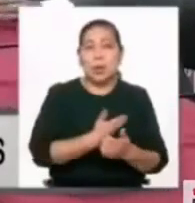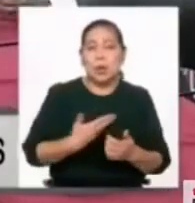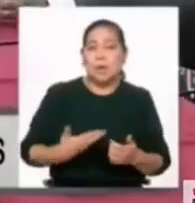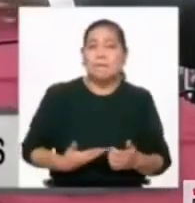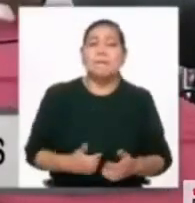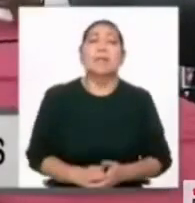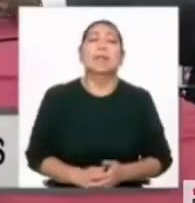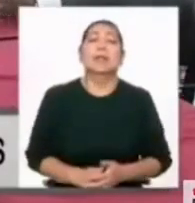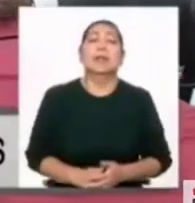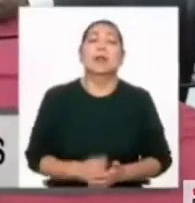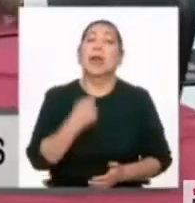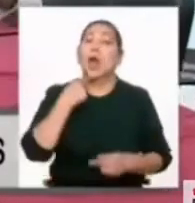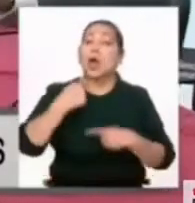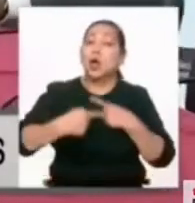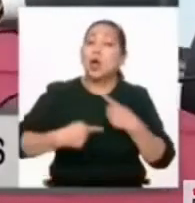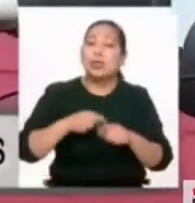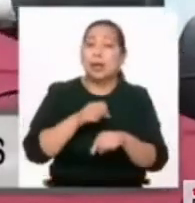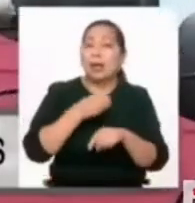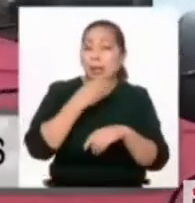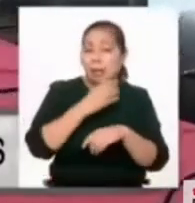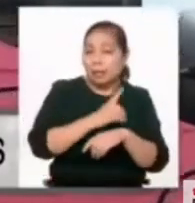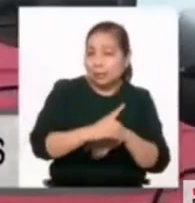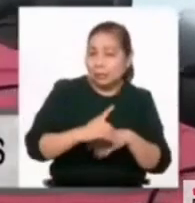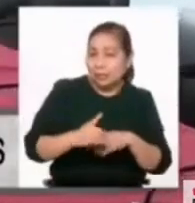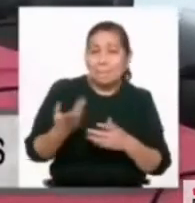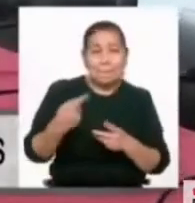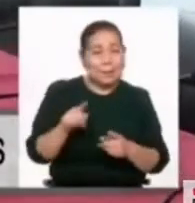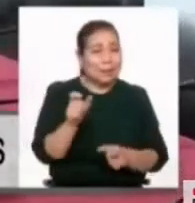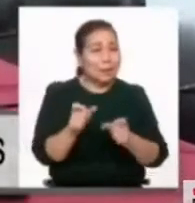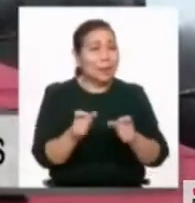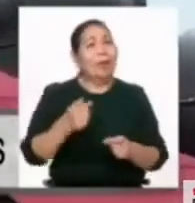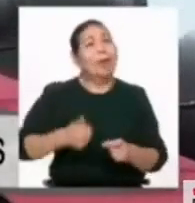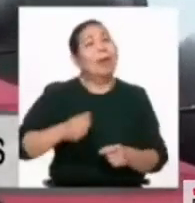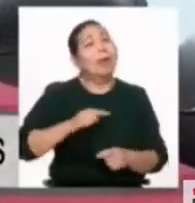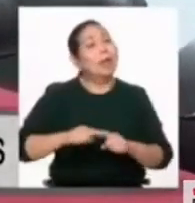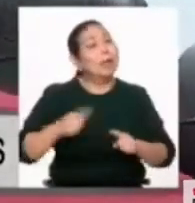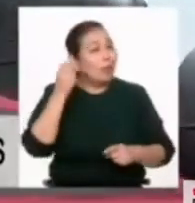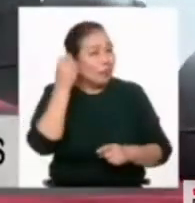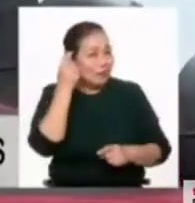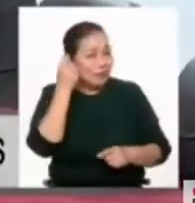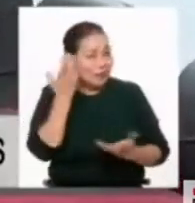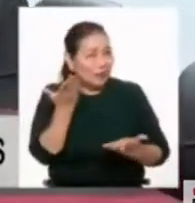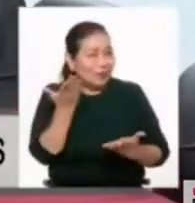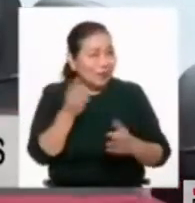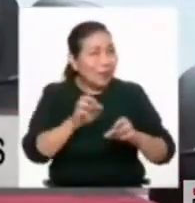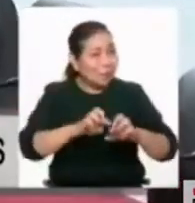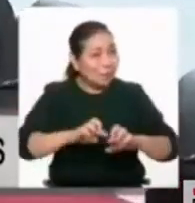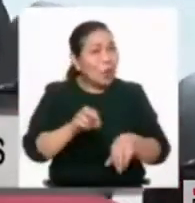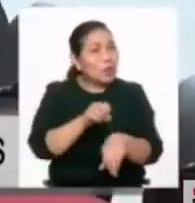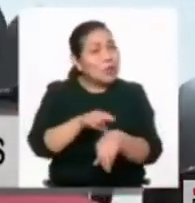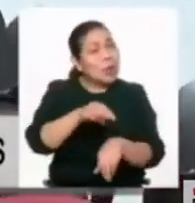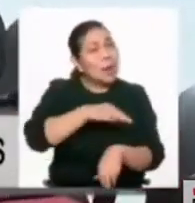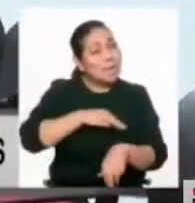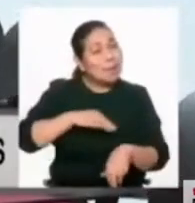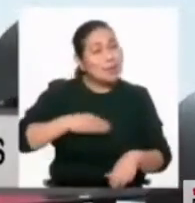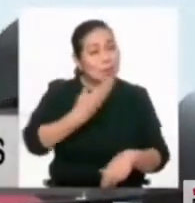intergubernamental, que les denominamos consejos descentralizados para que la población y las autoridades entiendan el sentido de que el Pleno del Consejo de